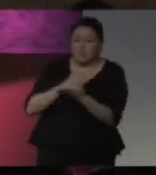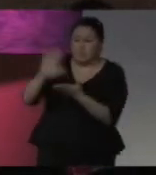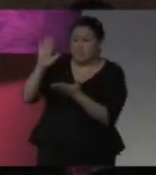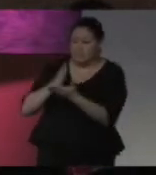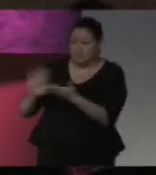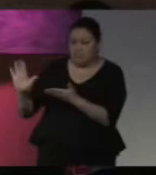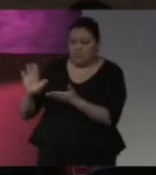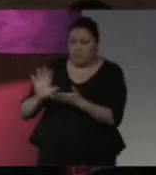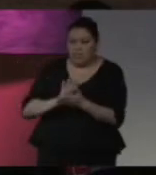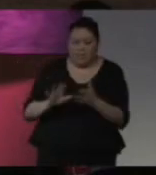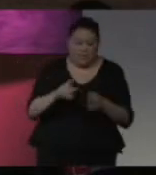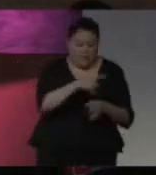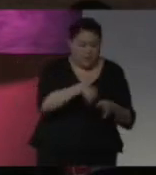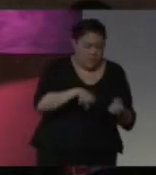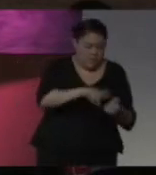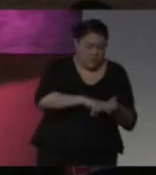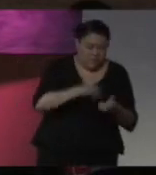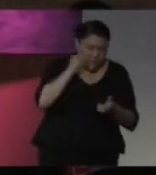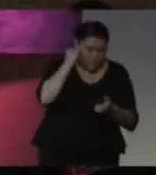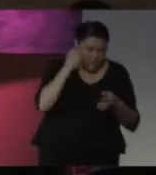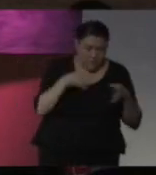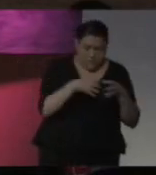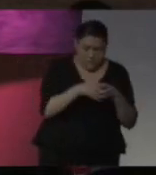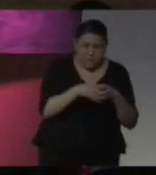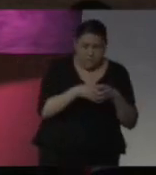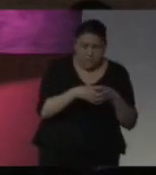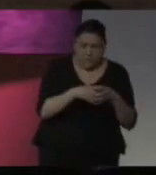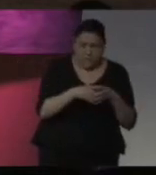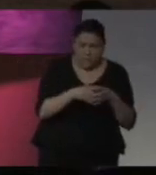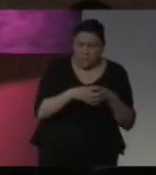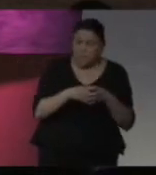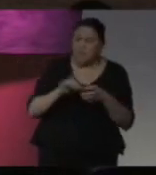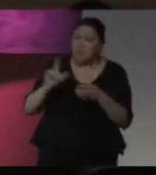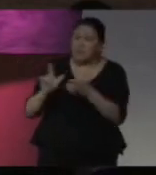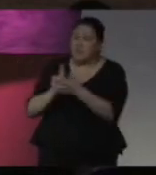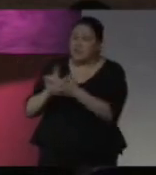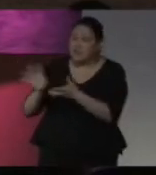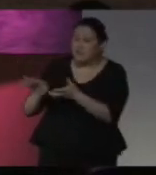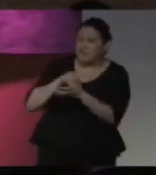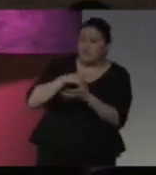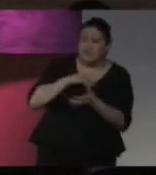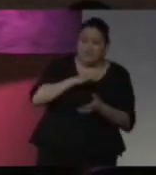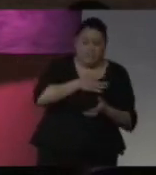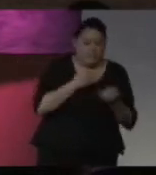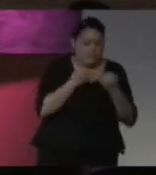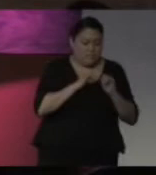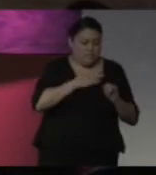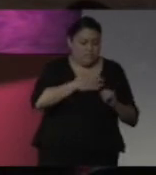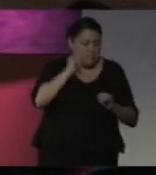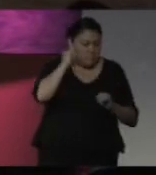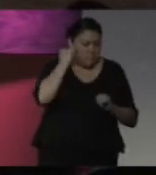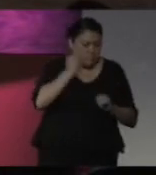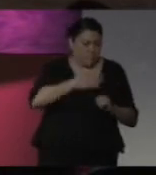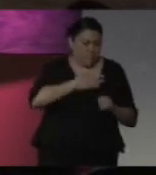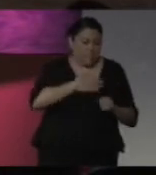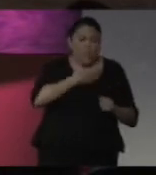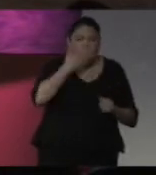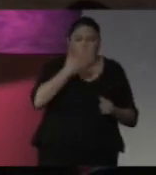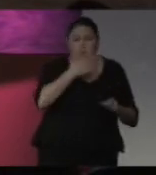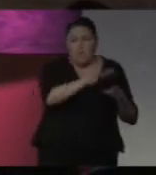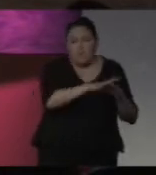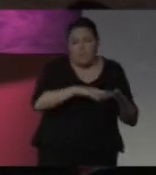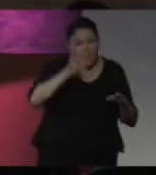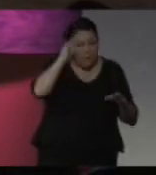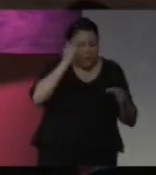partir del conocimiento de las leyes liberales, ¿no? Como dices, y lucharon por su regimiento de usos y costumbres como pueblos originarios,